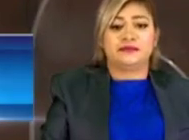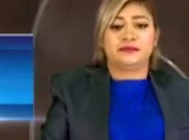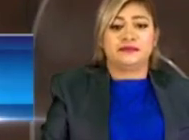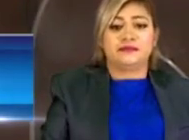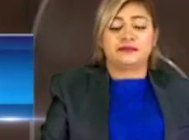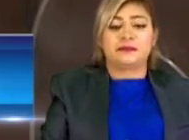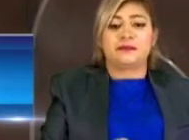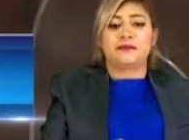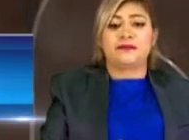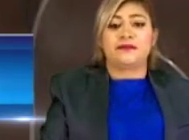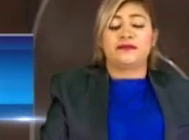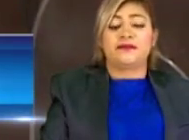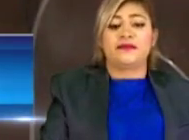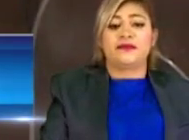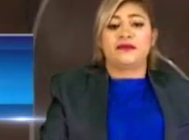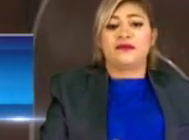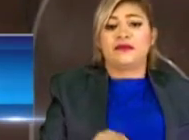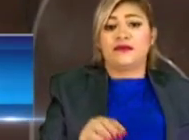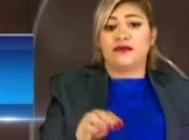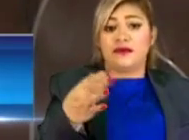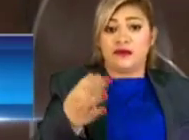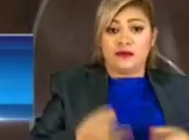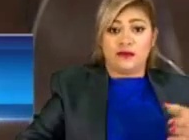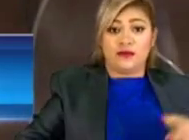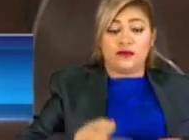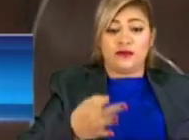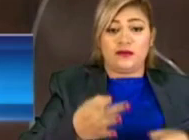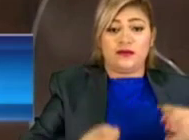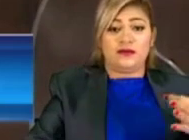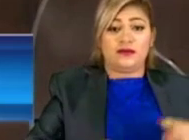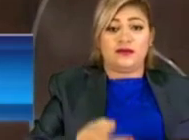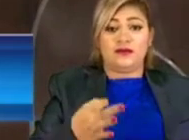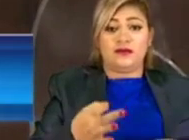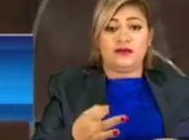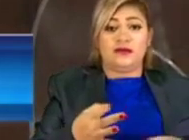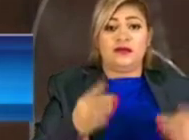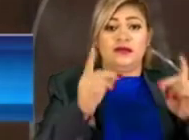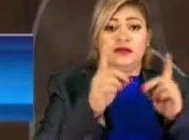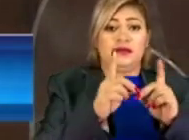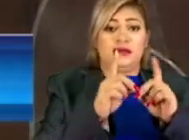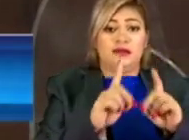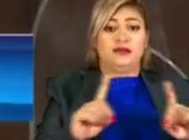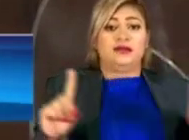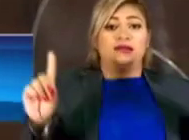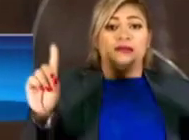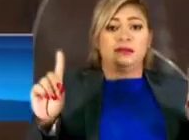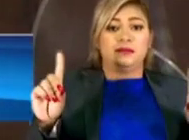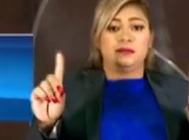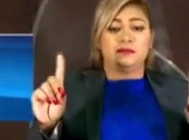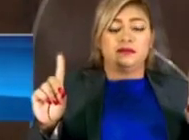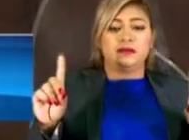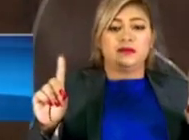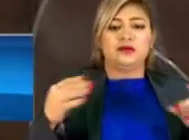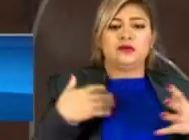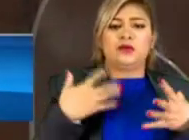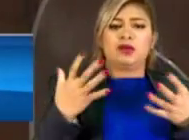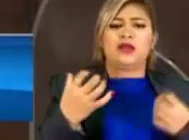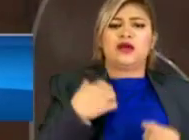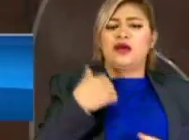bajo el convencimiento de que la justicia es la columna vertebral de la democracia, quiero anunciar